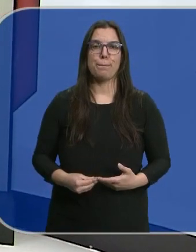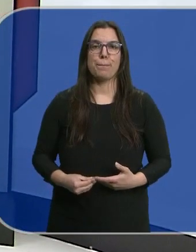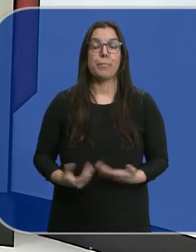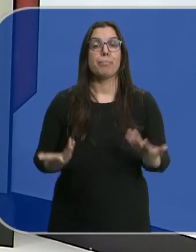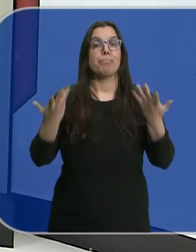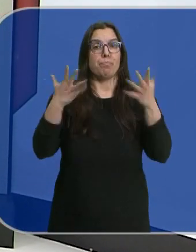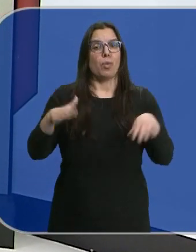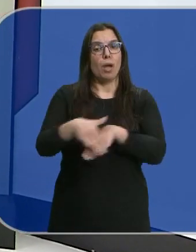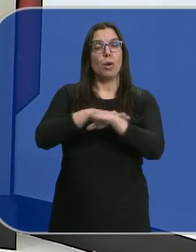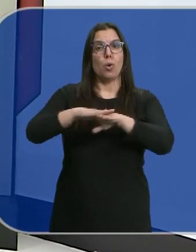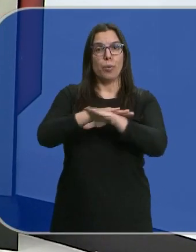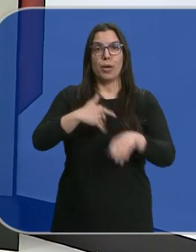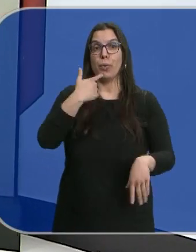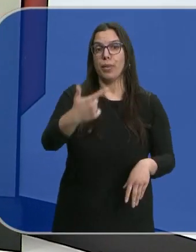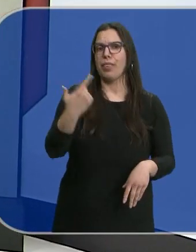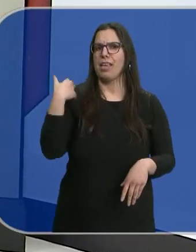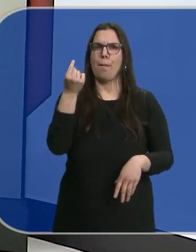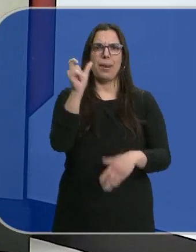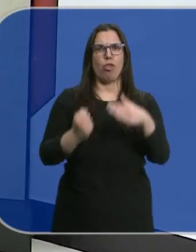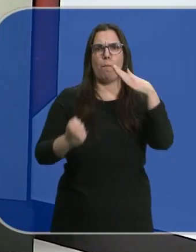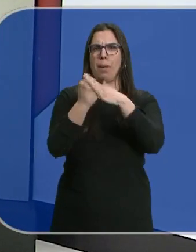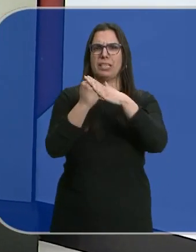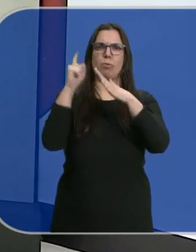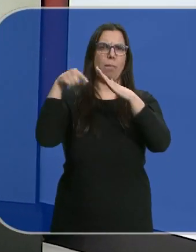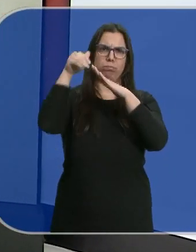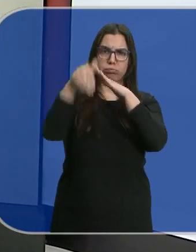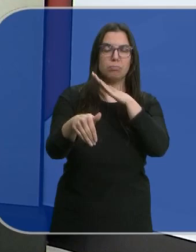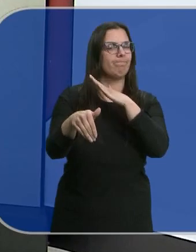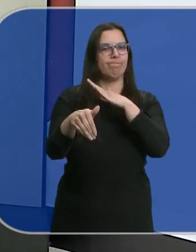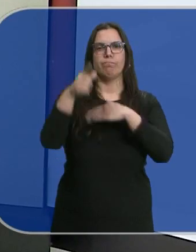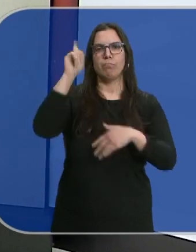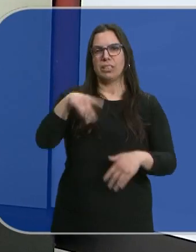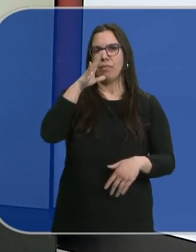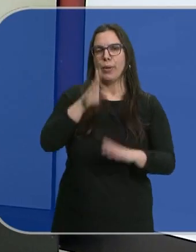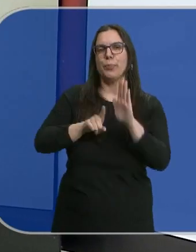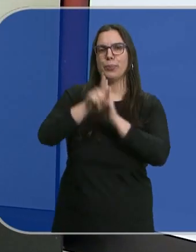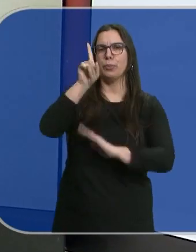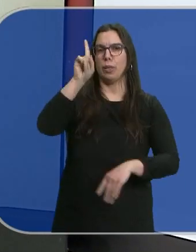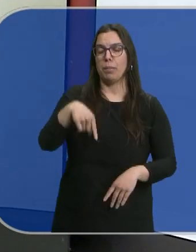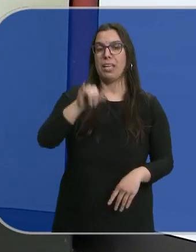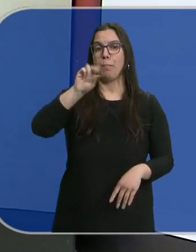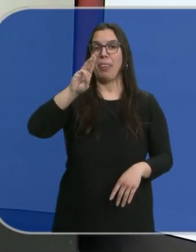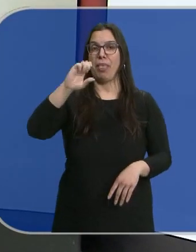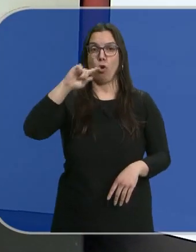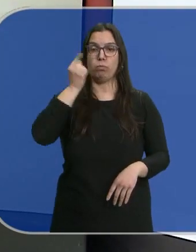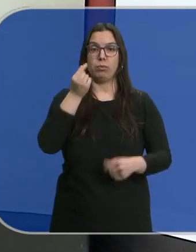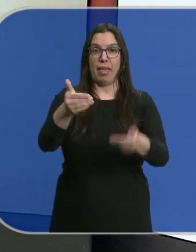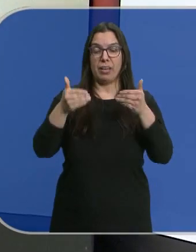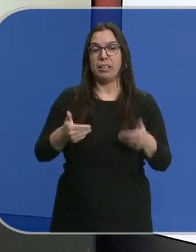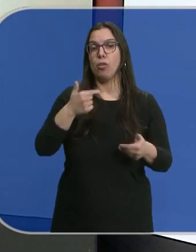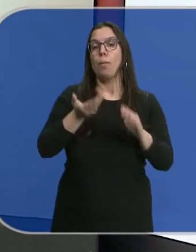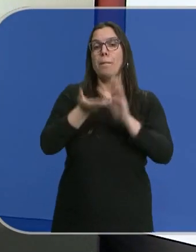A pesar de que el Gobierno indicó que habíamos tocado techo, los precios han seguido creciendo en febrero. Según el IPC adelantado de hoy, lo hicieron